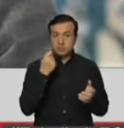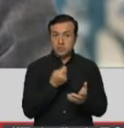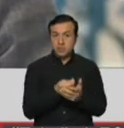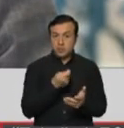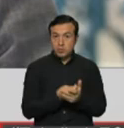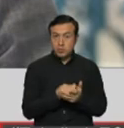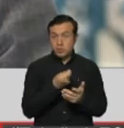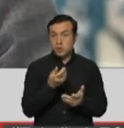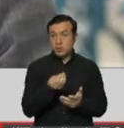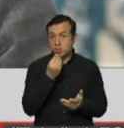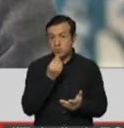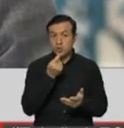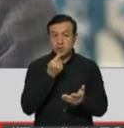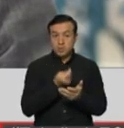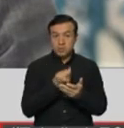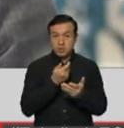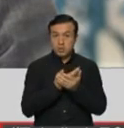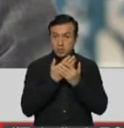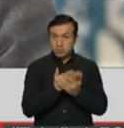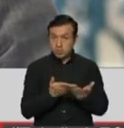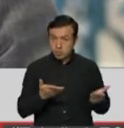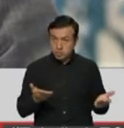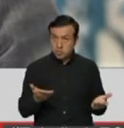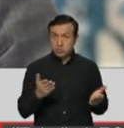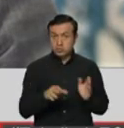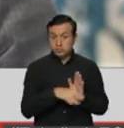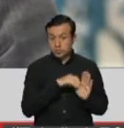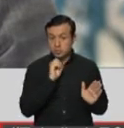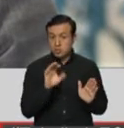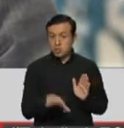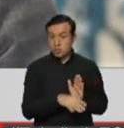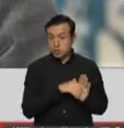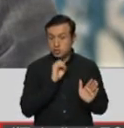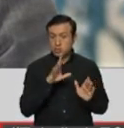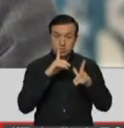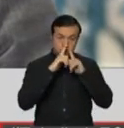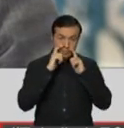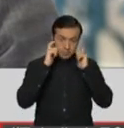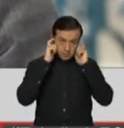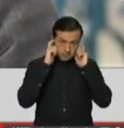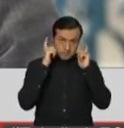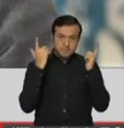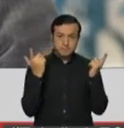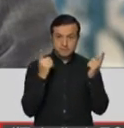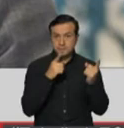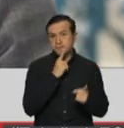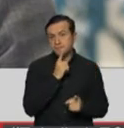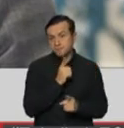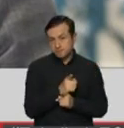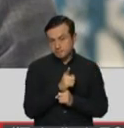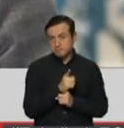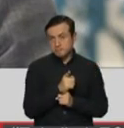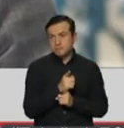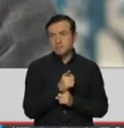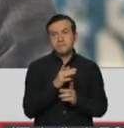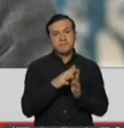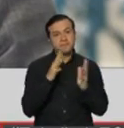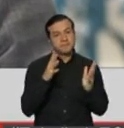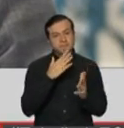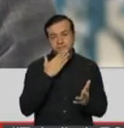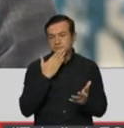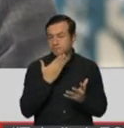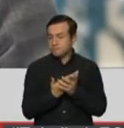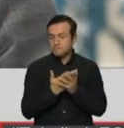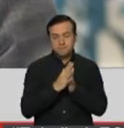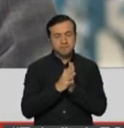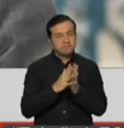de equipos y de productos, ¿no? El recibir donaciones de mascarillas, por ejemplo, usted ha mencionado las de China, agradecemos, estamos